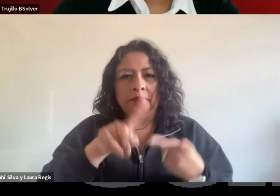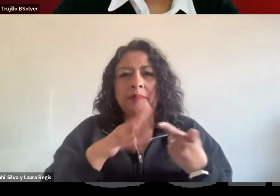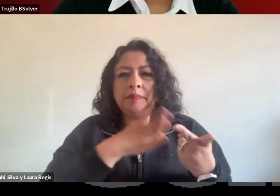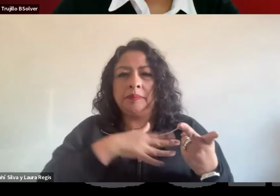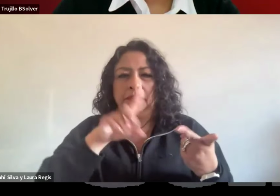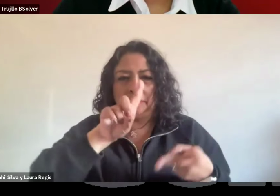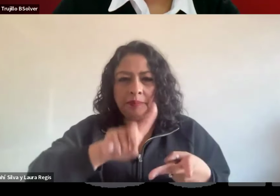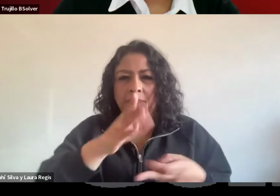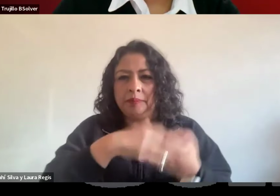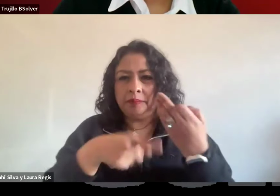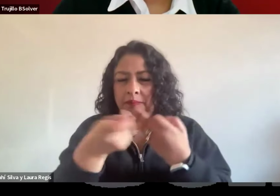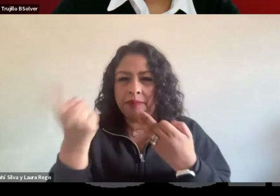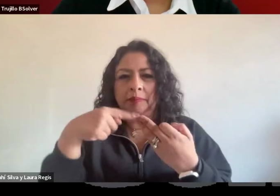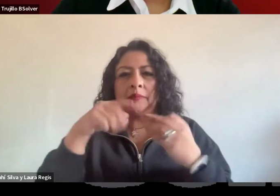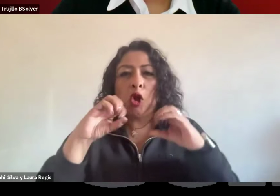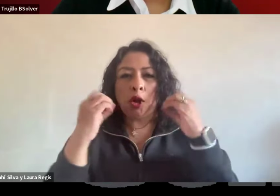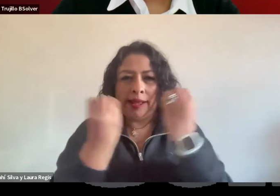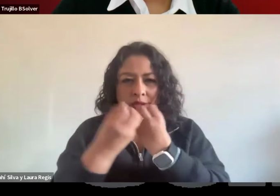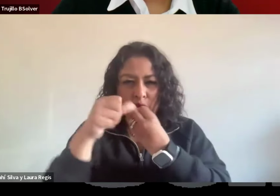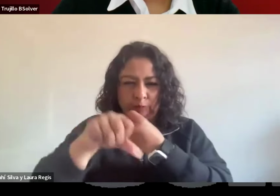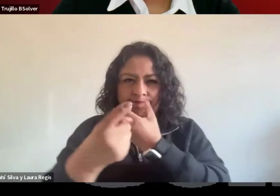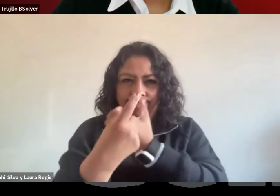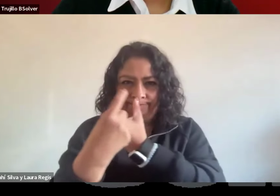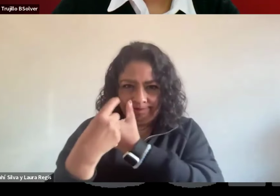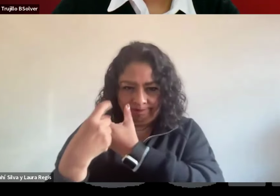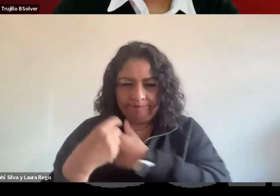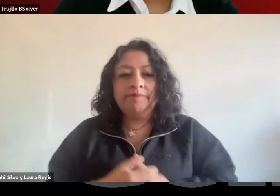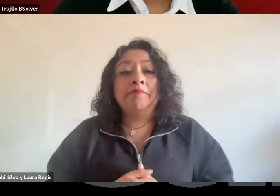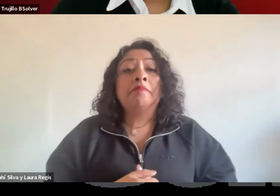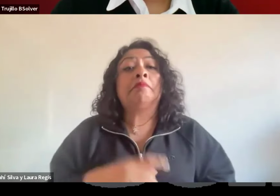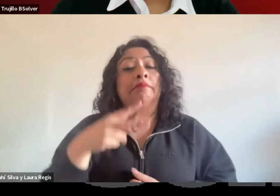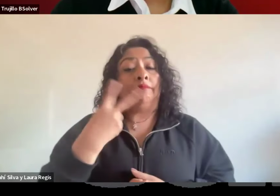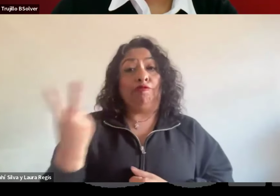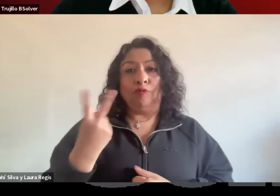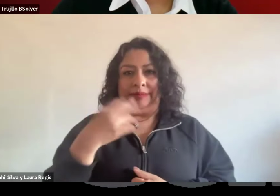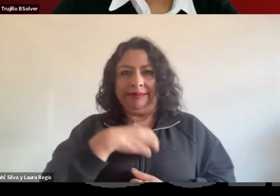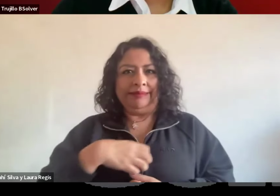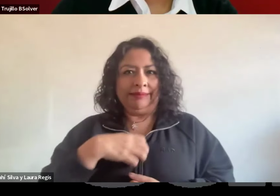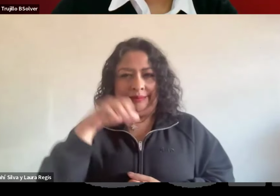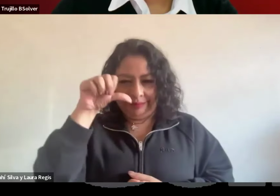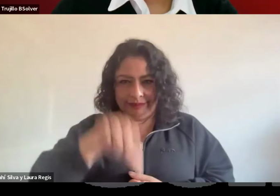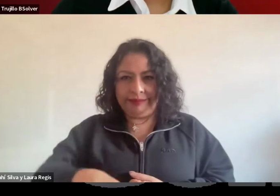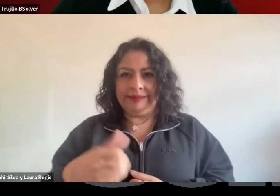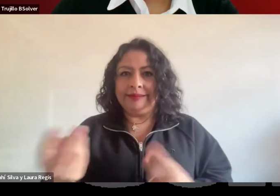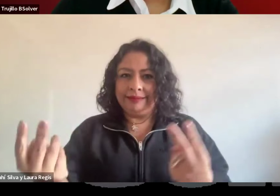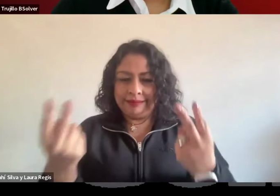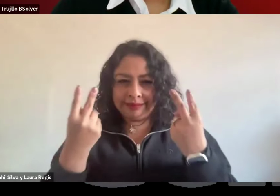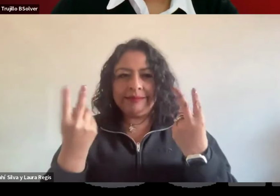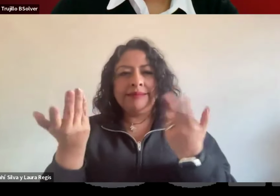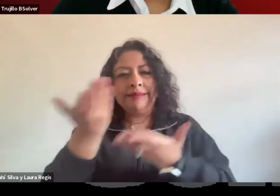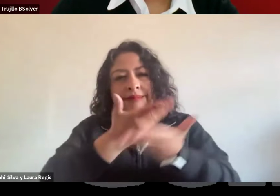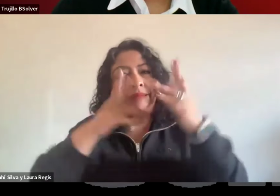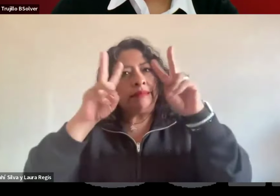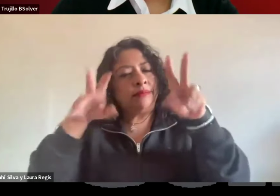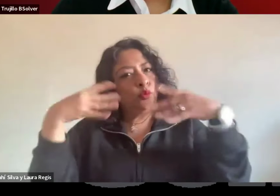a todas nuestras organizaciones que están el día de hoy presentes. Estamos muy contentas del día de hoy estar con ustedes y compartirles un